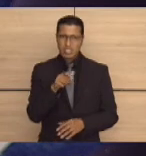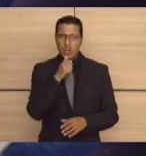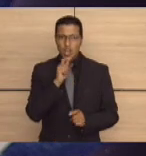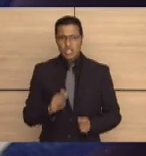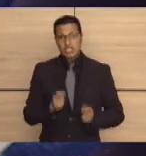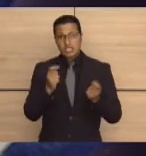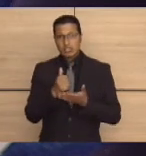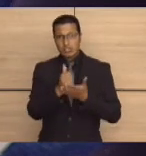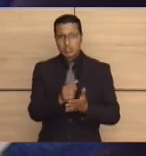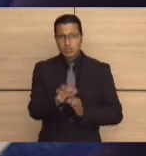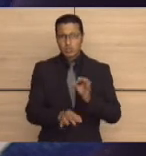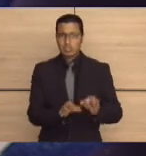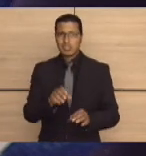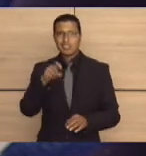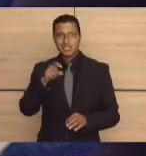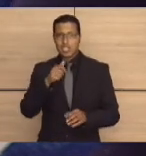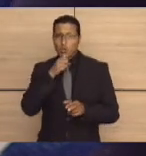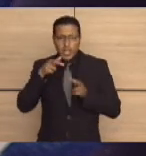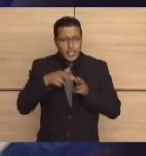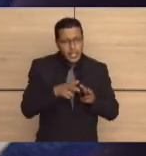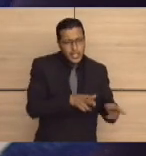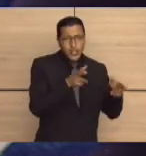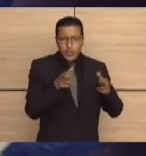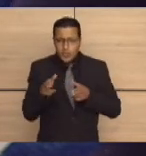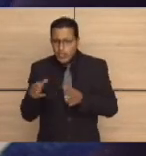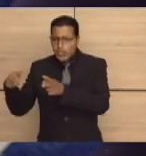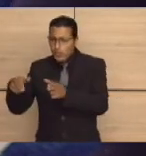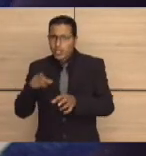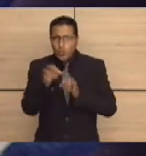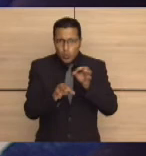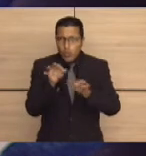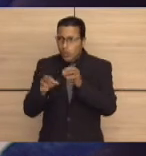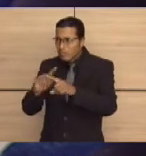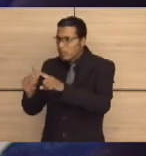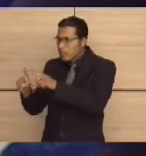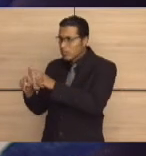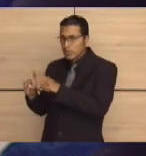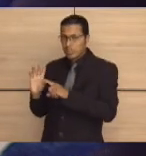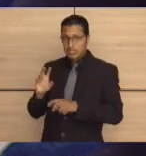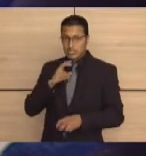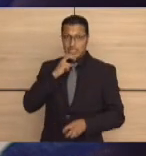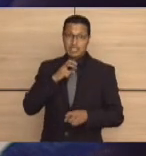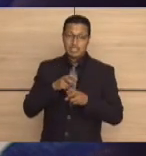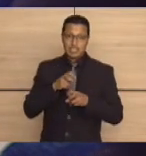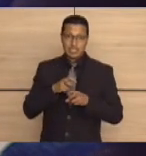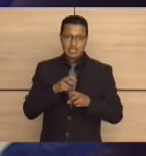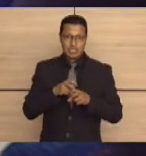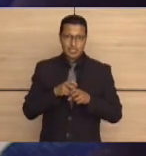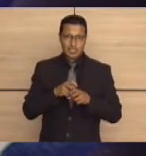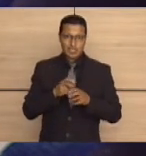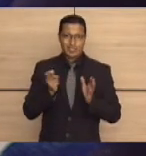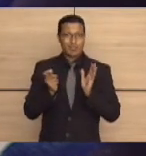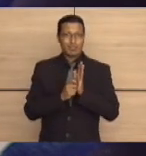que salvar cada arroyo, cada río, cada cañada, cada manantial. Y eso es muy difícil salvarlo desde un